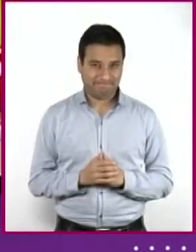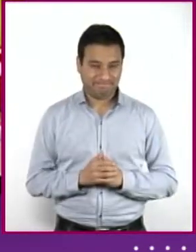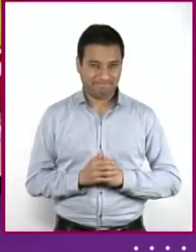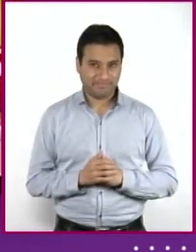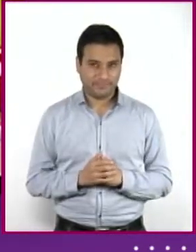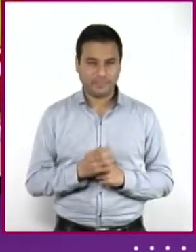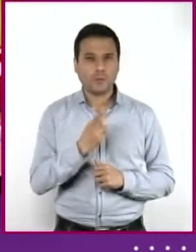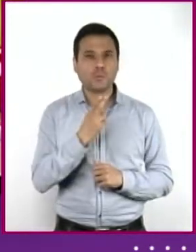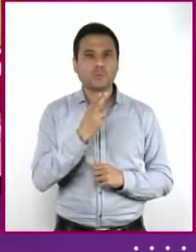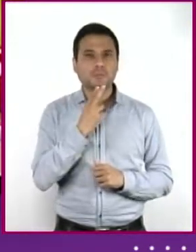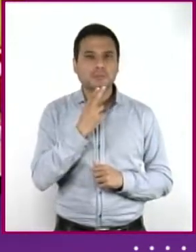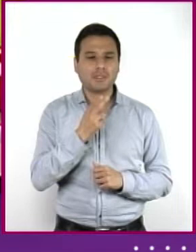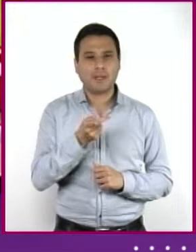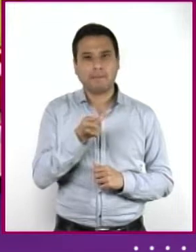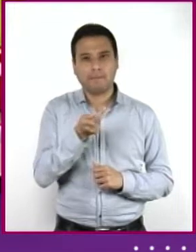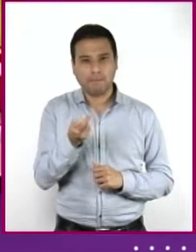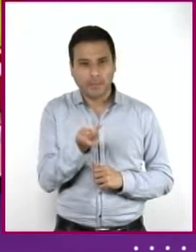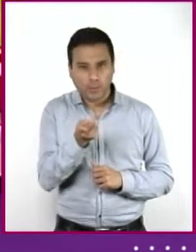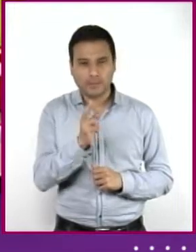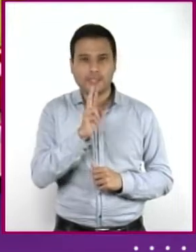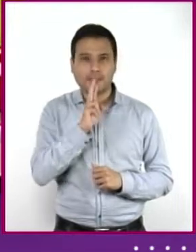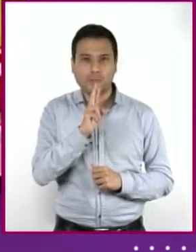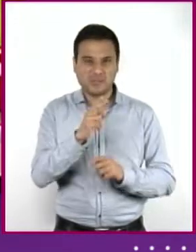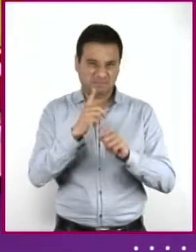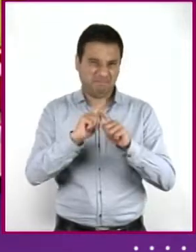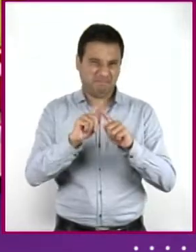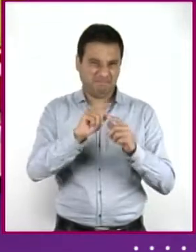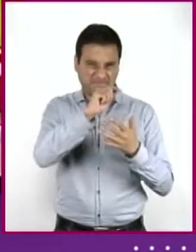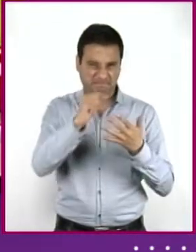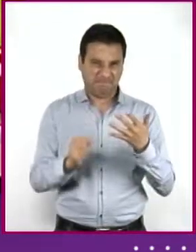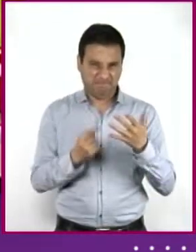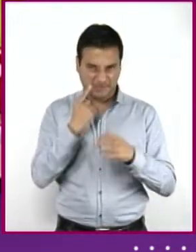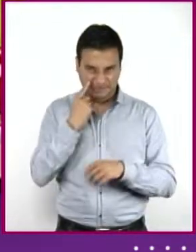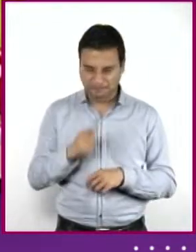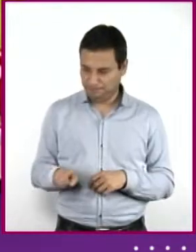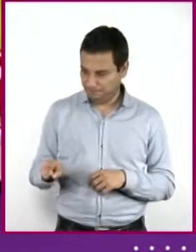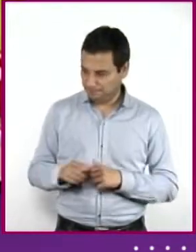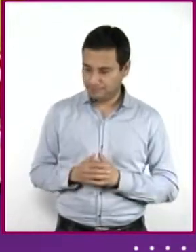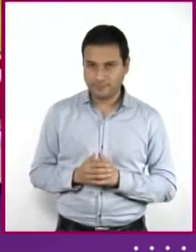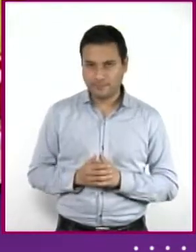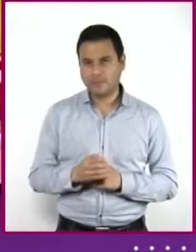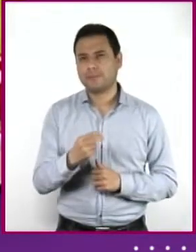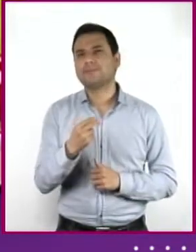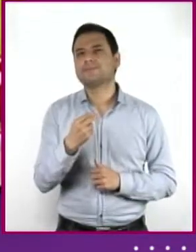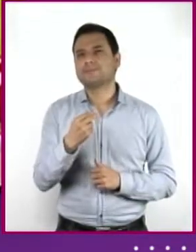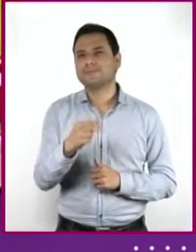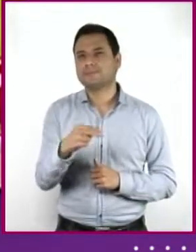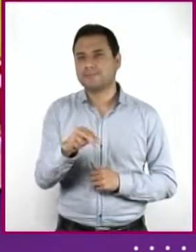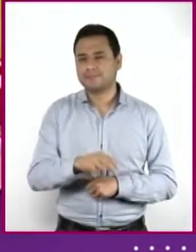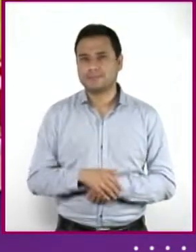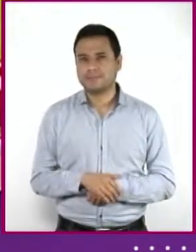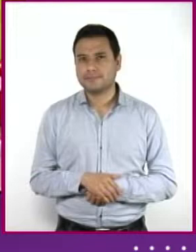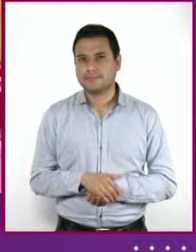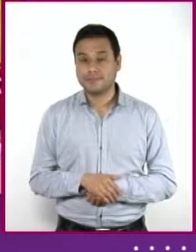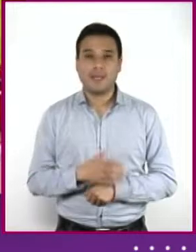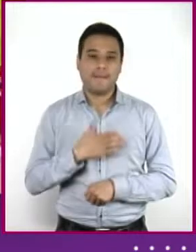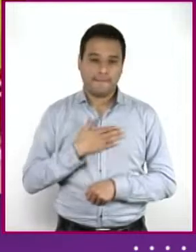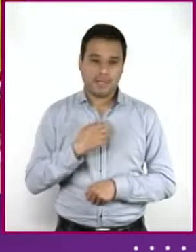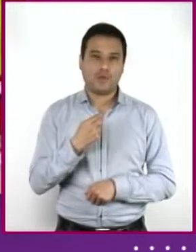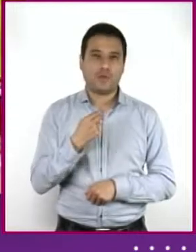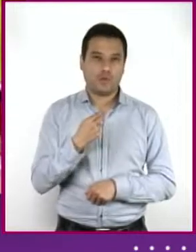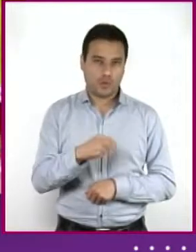Utilizaremos preguntas y respuestas como las siguientes. What's your name? My name is